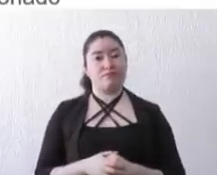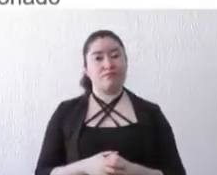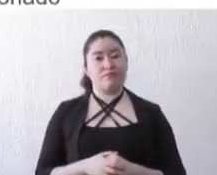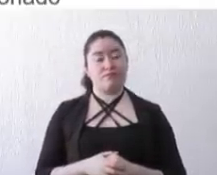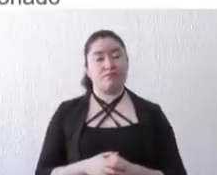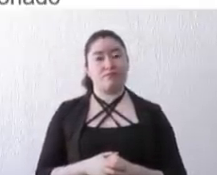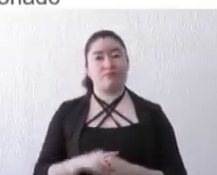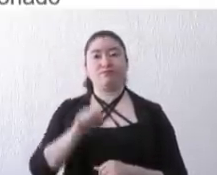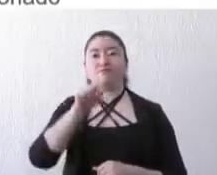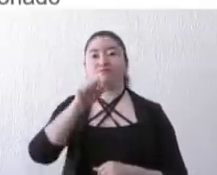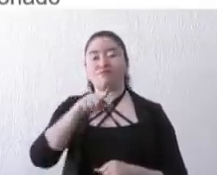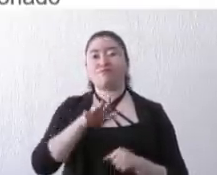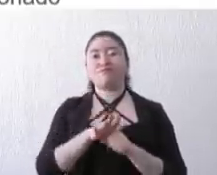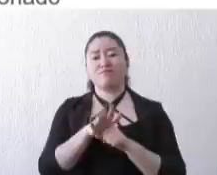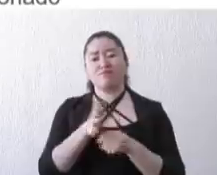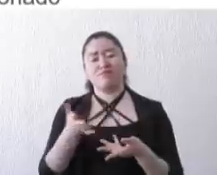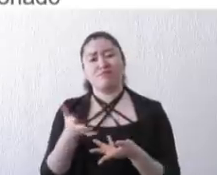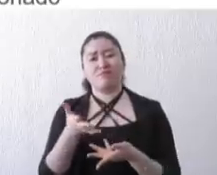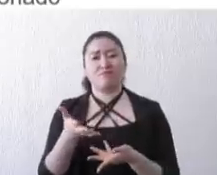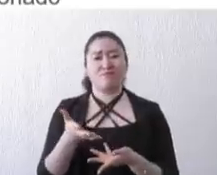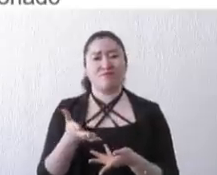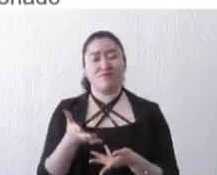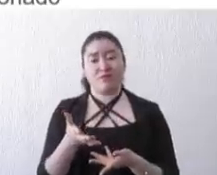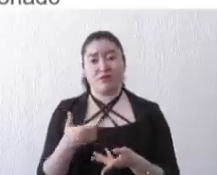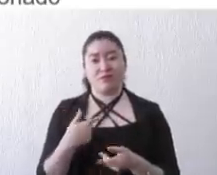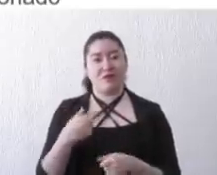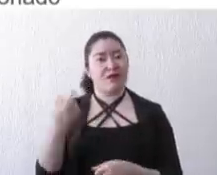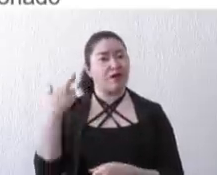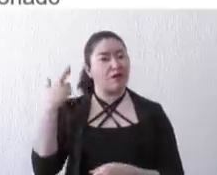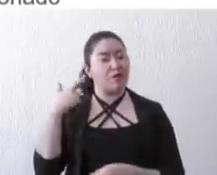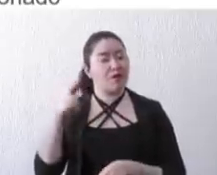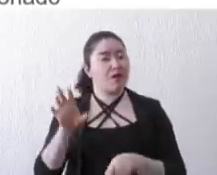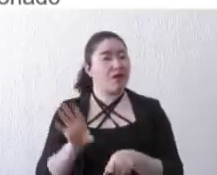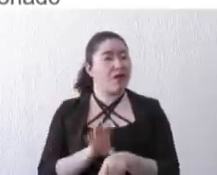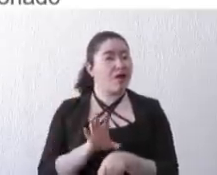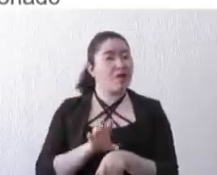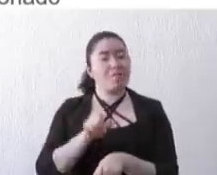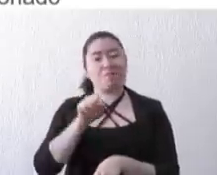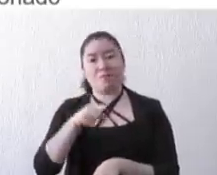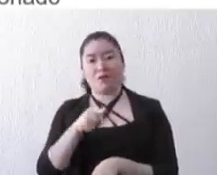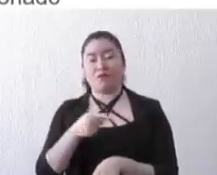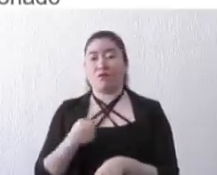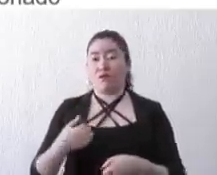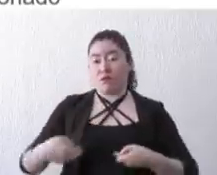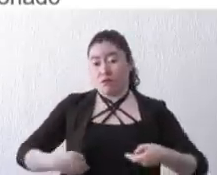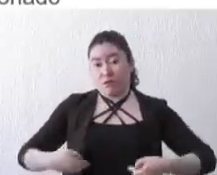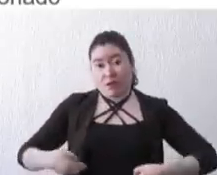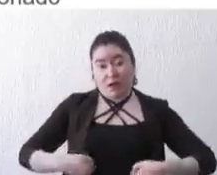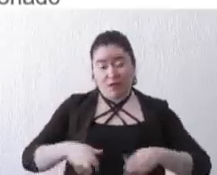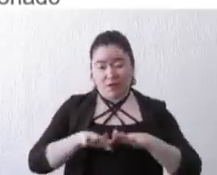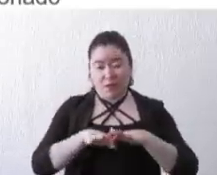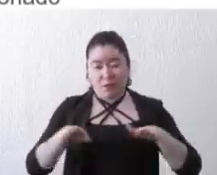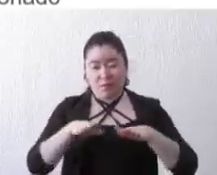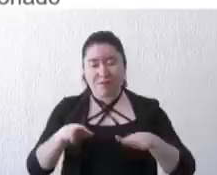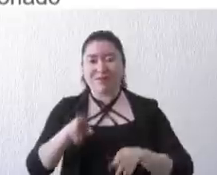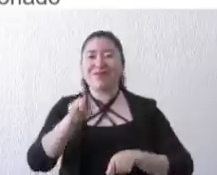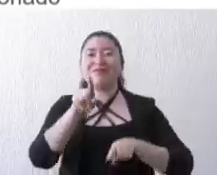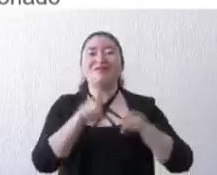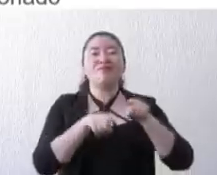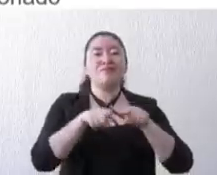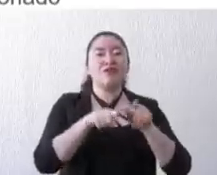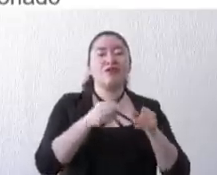para las partes de electroacústica, de mecánica teatral, de pisos, dependiendo de los usos que van a tener,